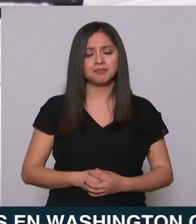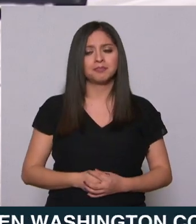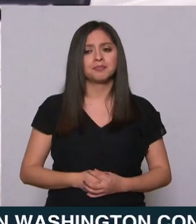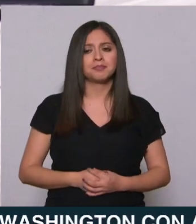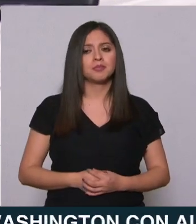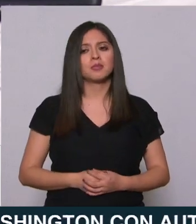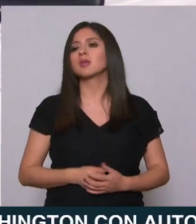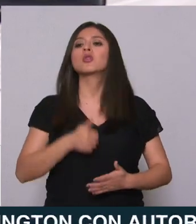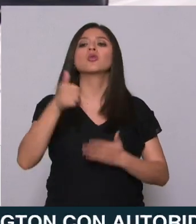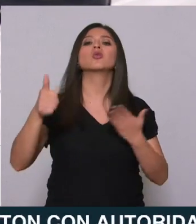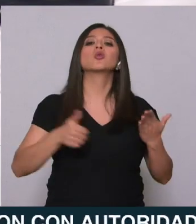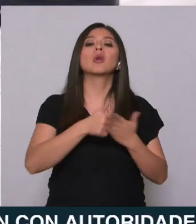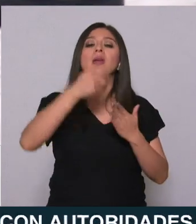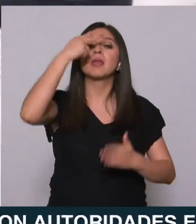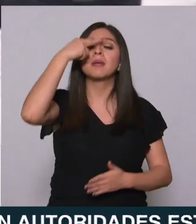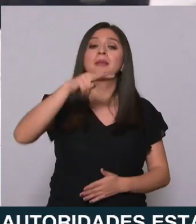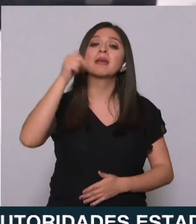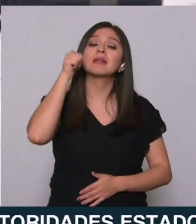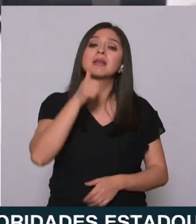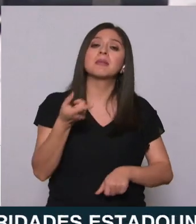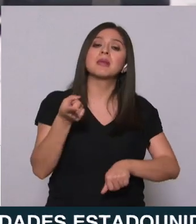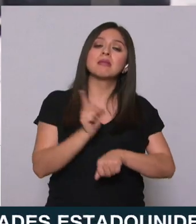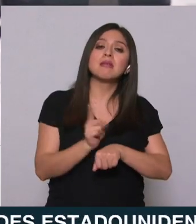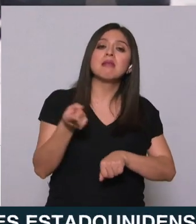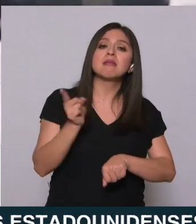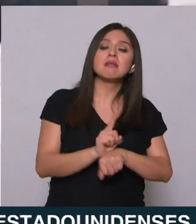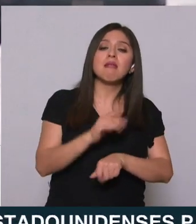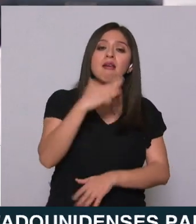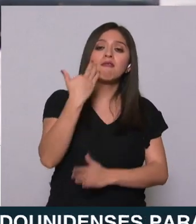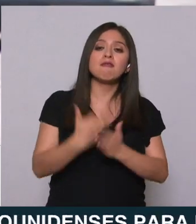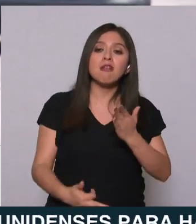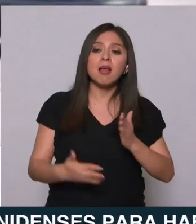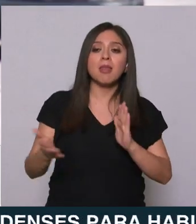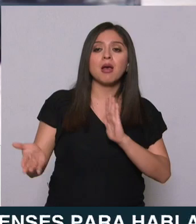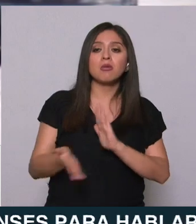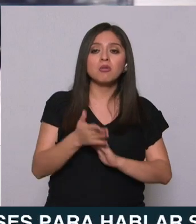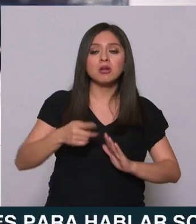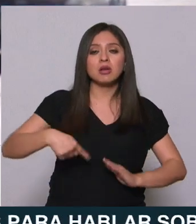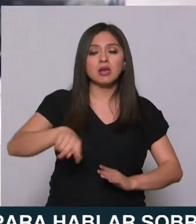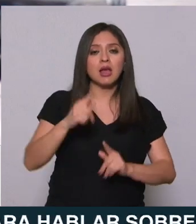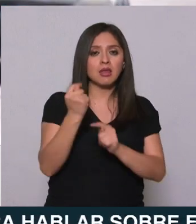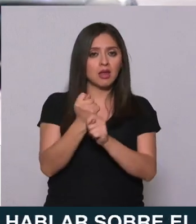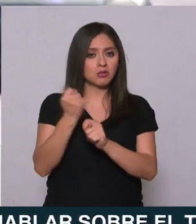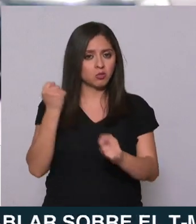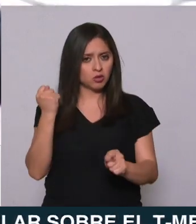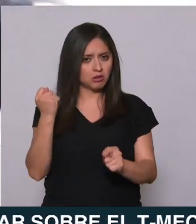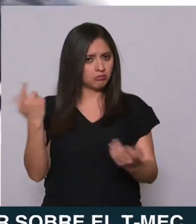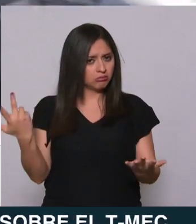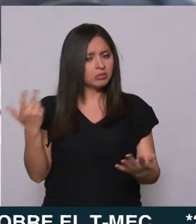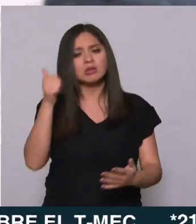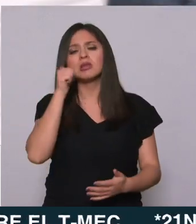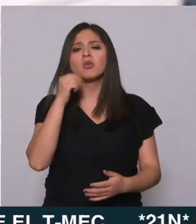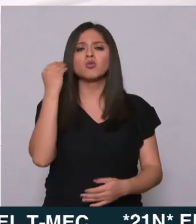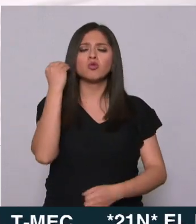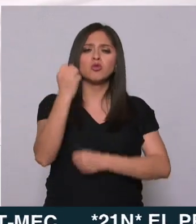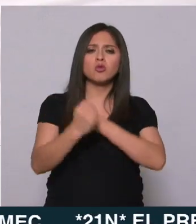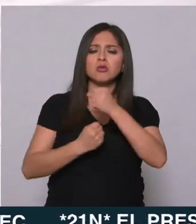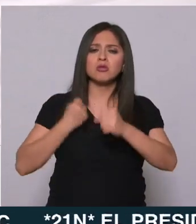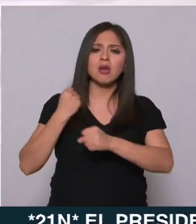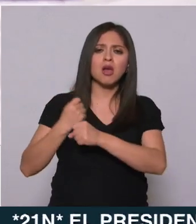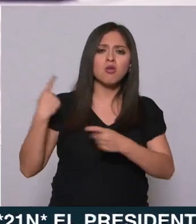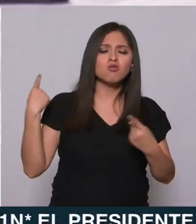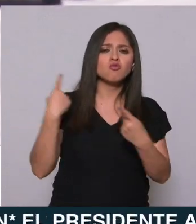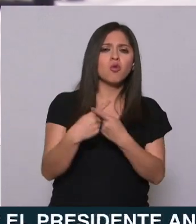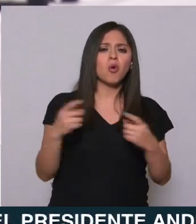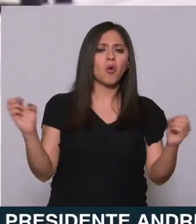La Ciudad de México enfrenta día con día la falta de infraestructura en el transporte público que por muchas décadas dejó de